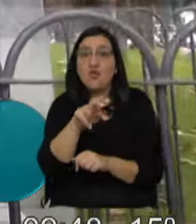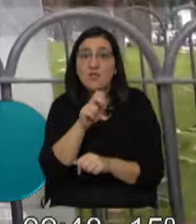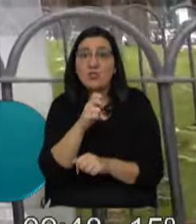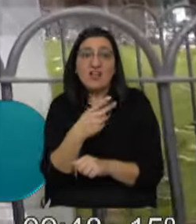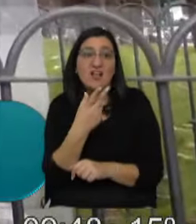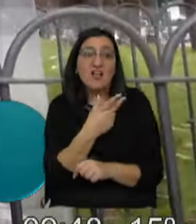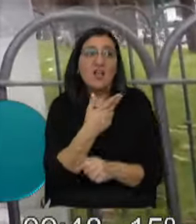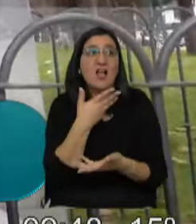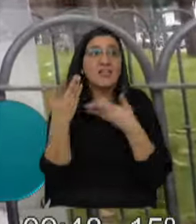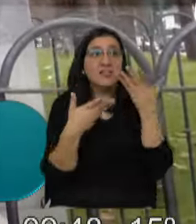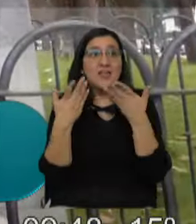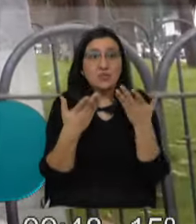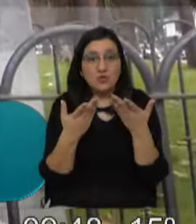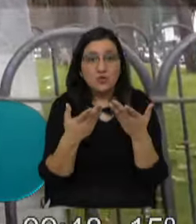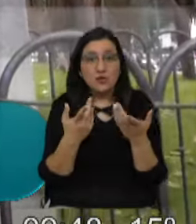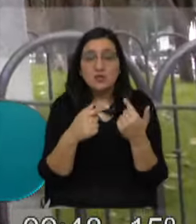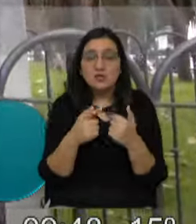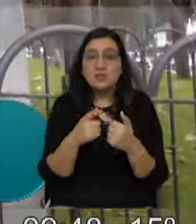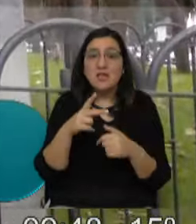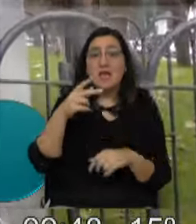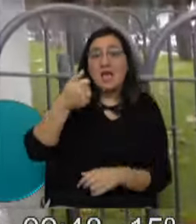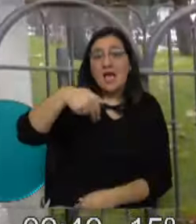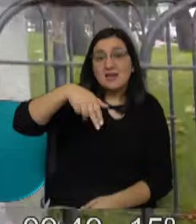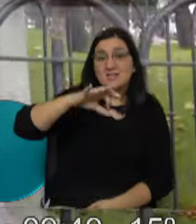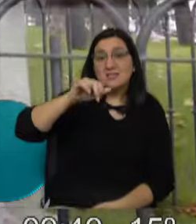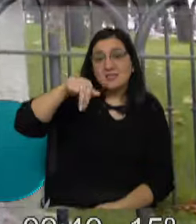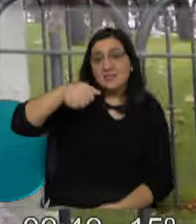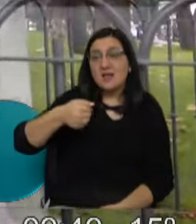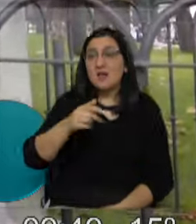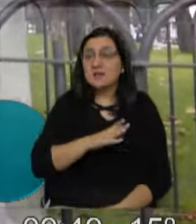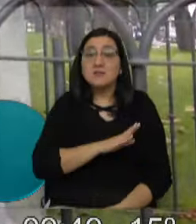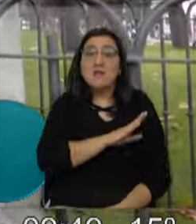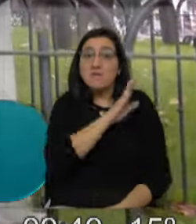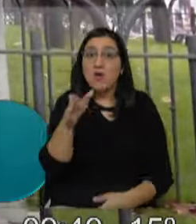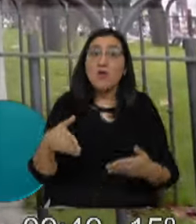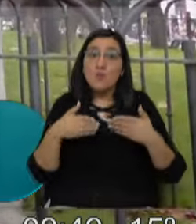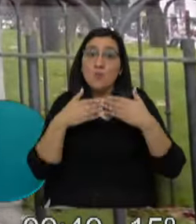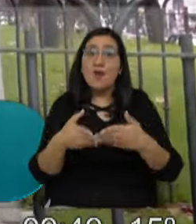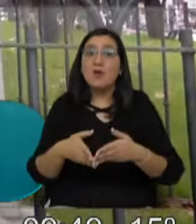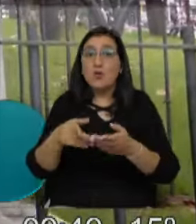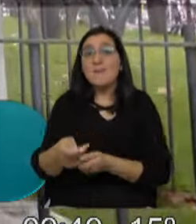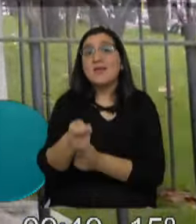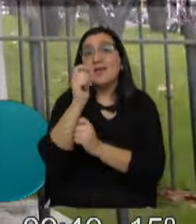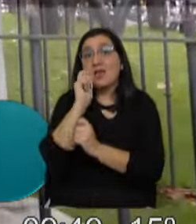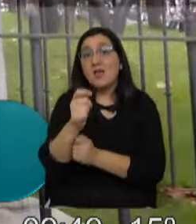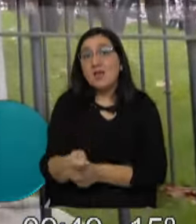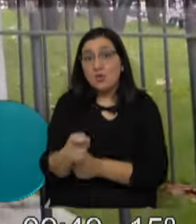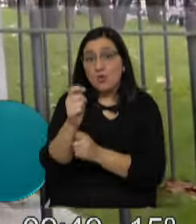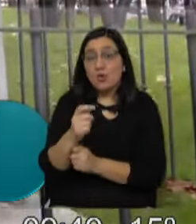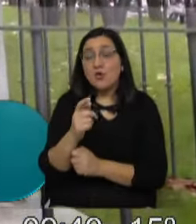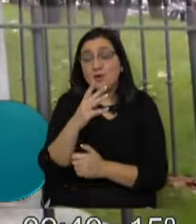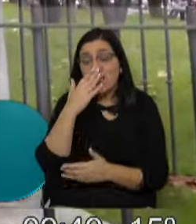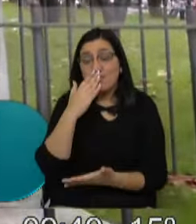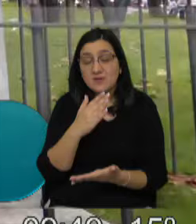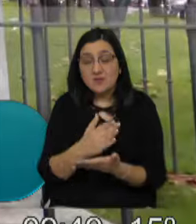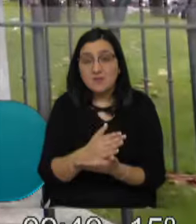cantando en los distintos fogones. Entonces Ancina se embarca en un barco en teoría pesquero, pero que finalmente